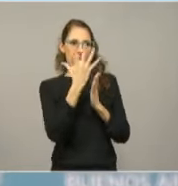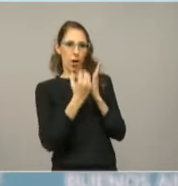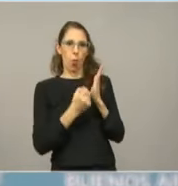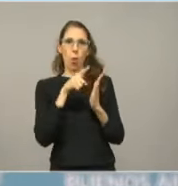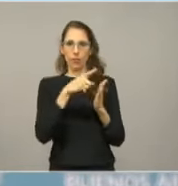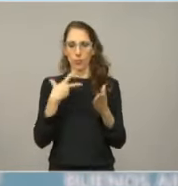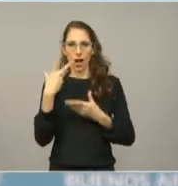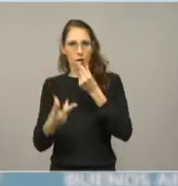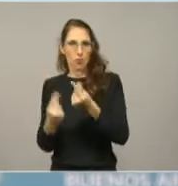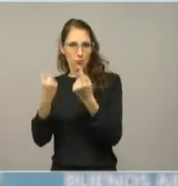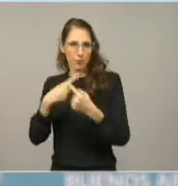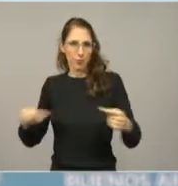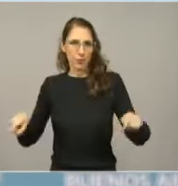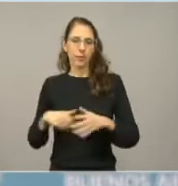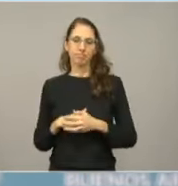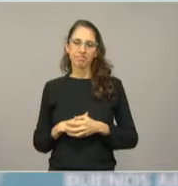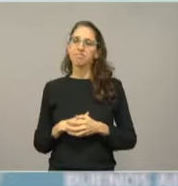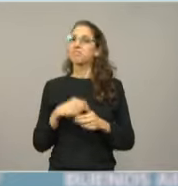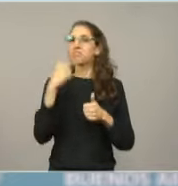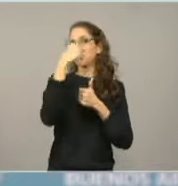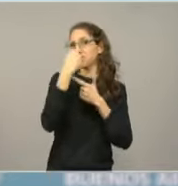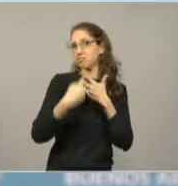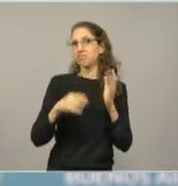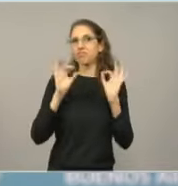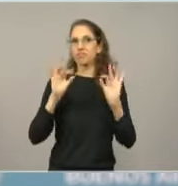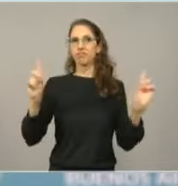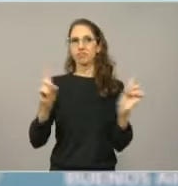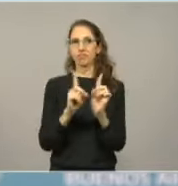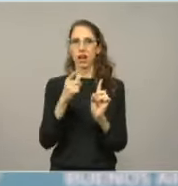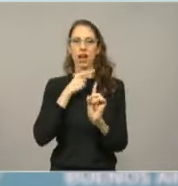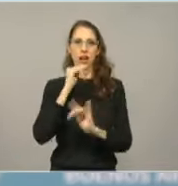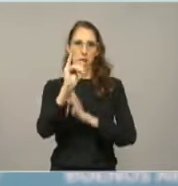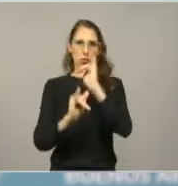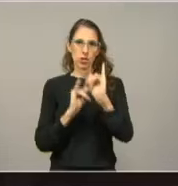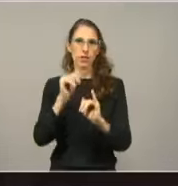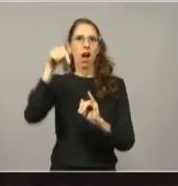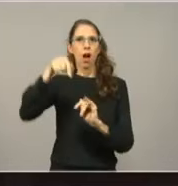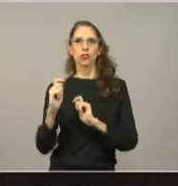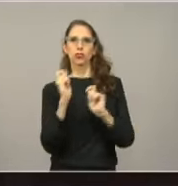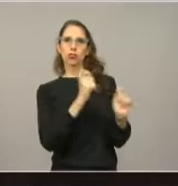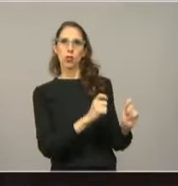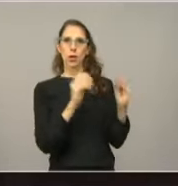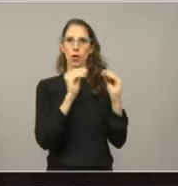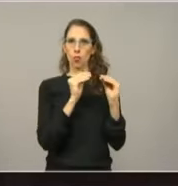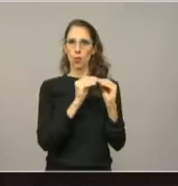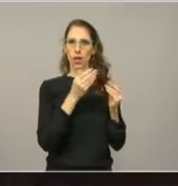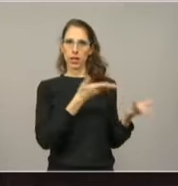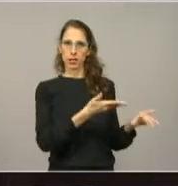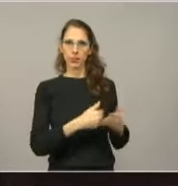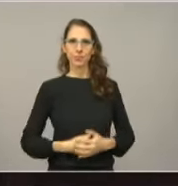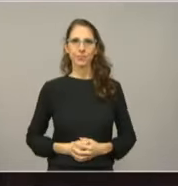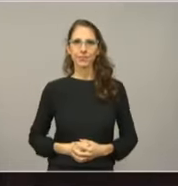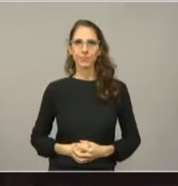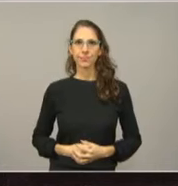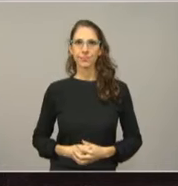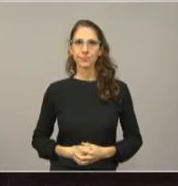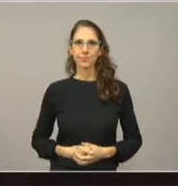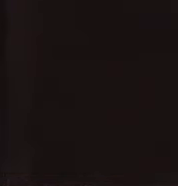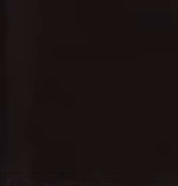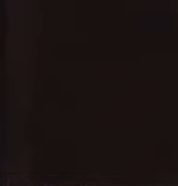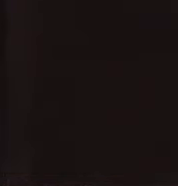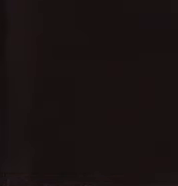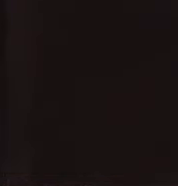importantes así que eran esos los anuncios que teníamos para hacer le paso la palabra a mis a mis compañeros